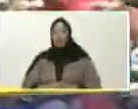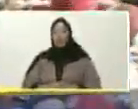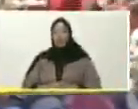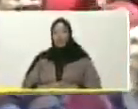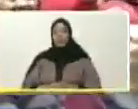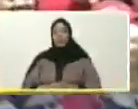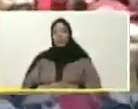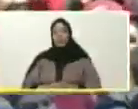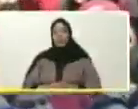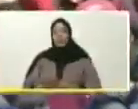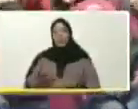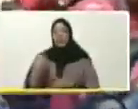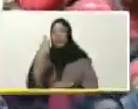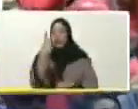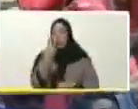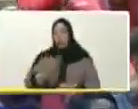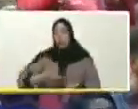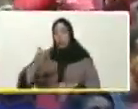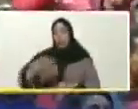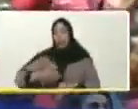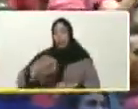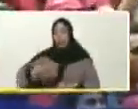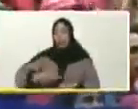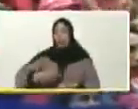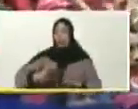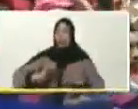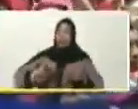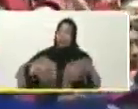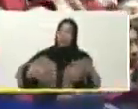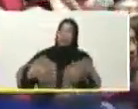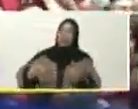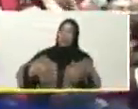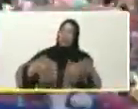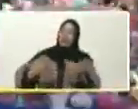Y como les decía, vine por dos cosas fundamentalmente.